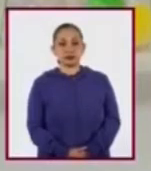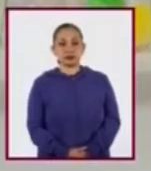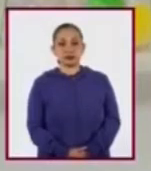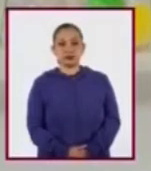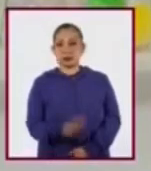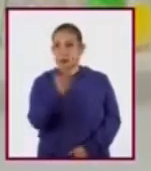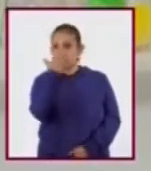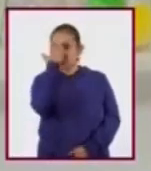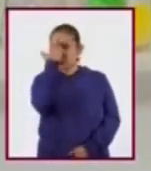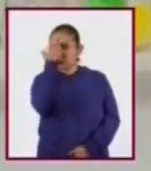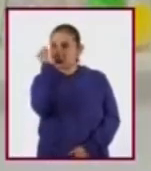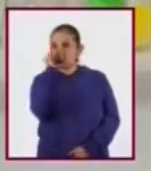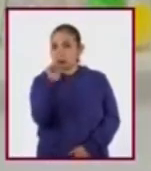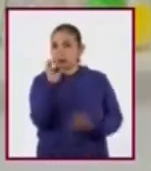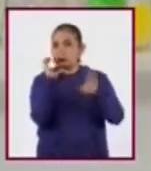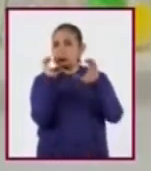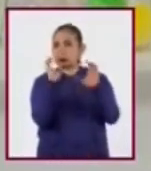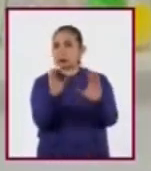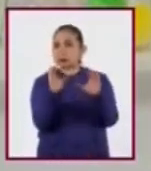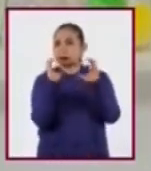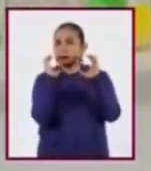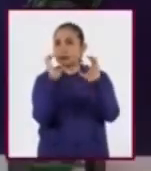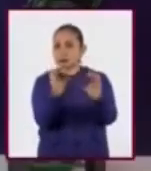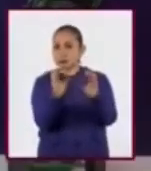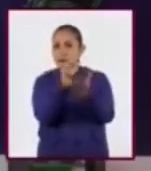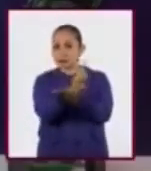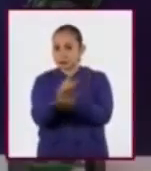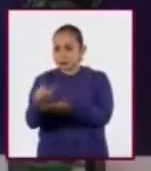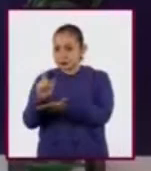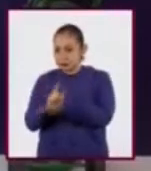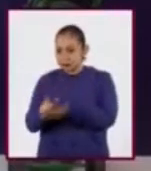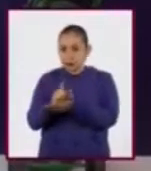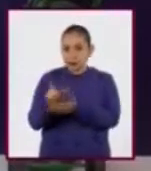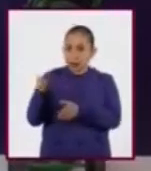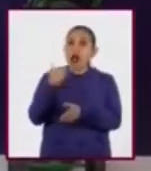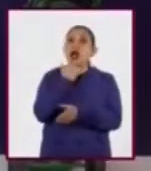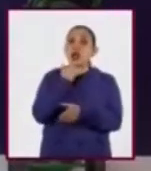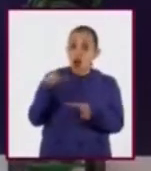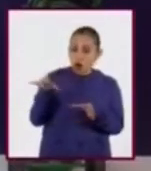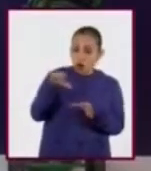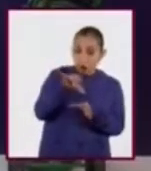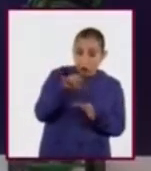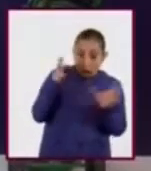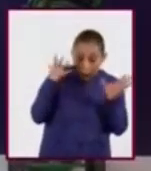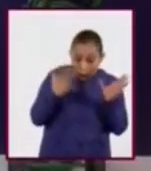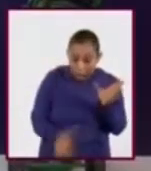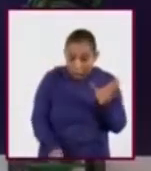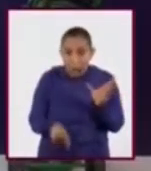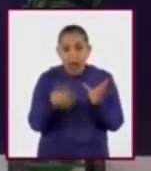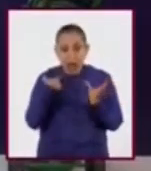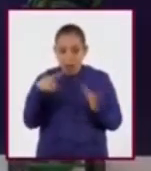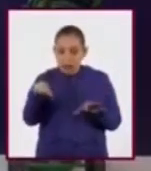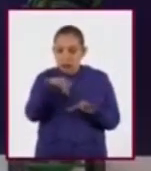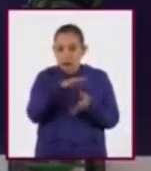Recuerden tomar las medidas precautorias. ¿Cómo limpiar? Se me derrama un poco de alcohol, lo limpiamos.